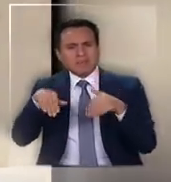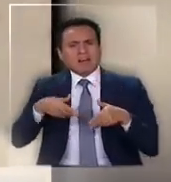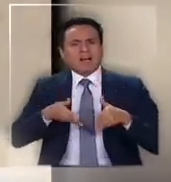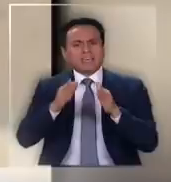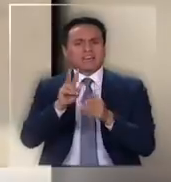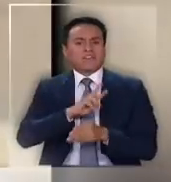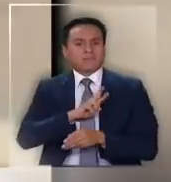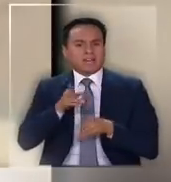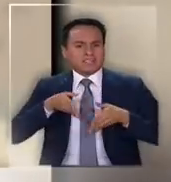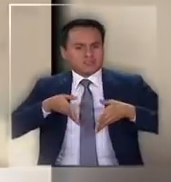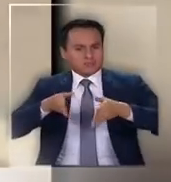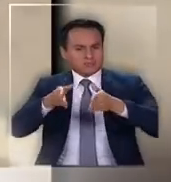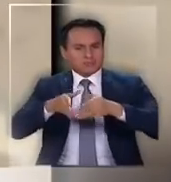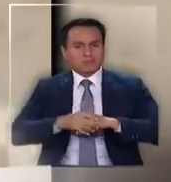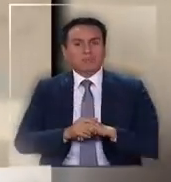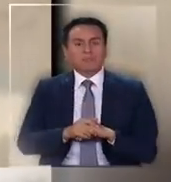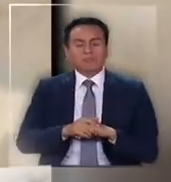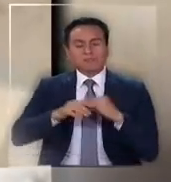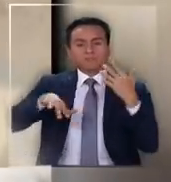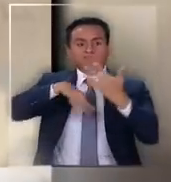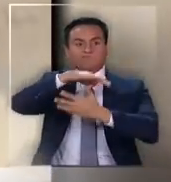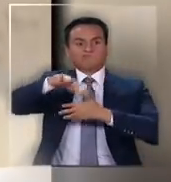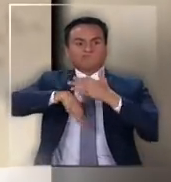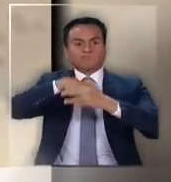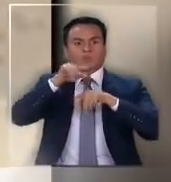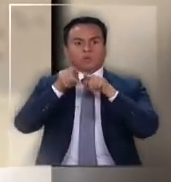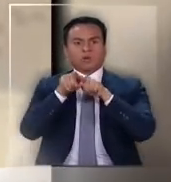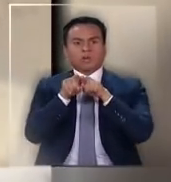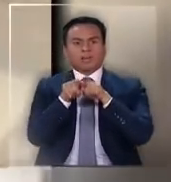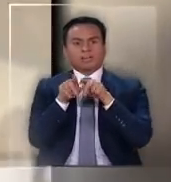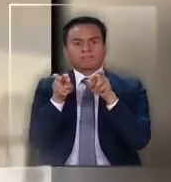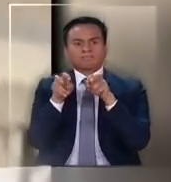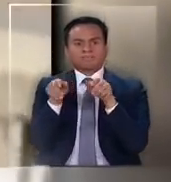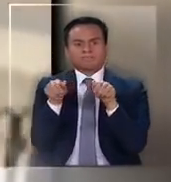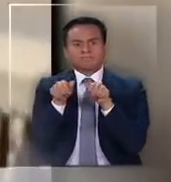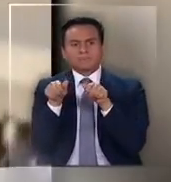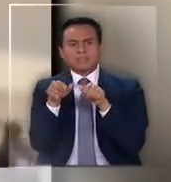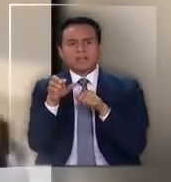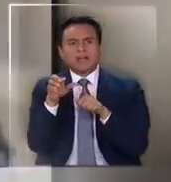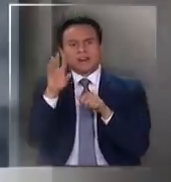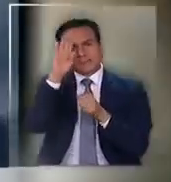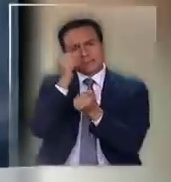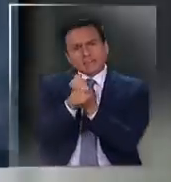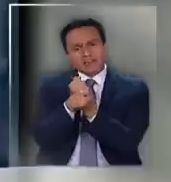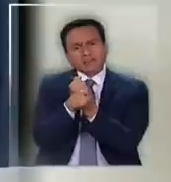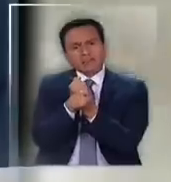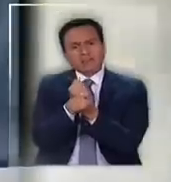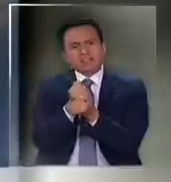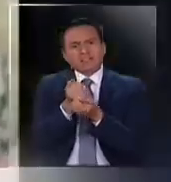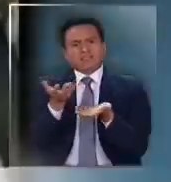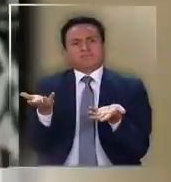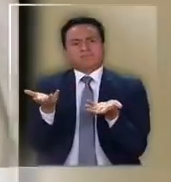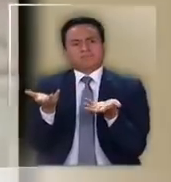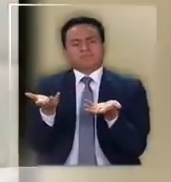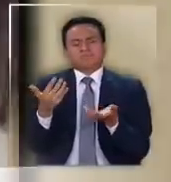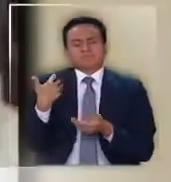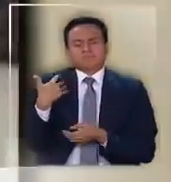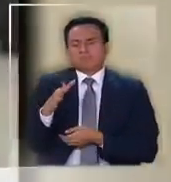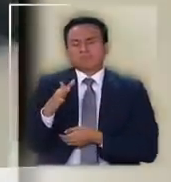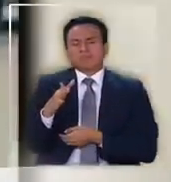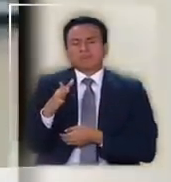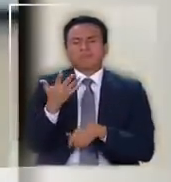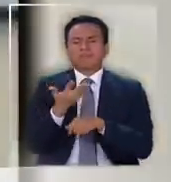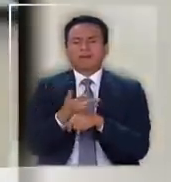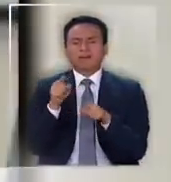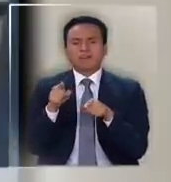calle Valparaíso. Desórdenes que se producen a metros de una patrulla de carabineros, aún menos les importa la